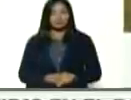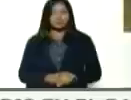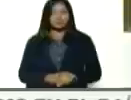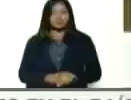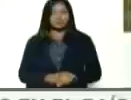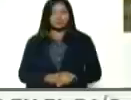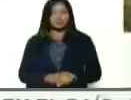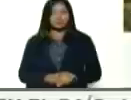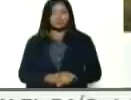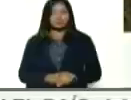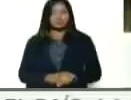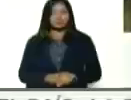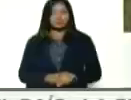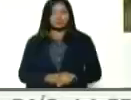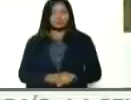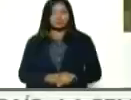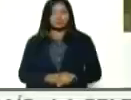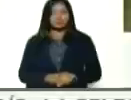y